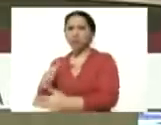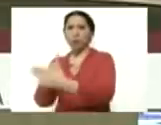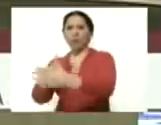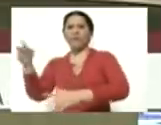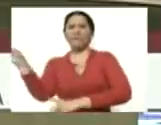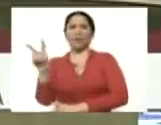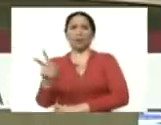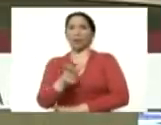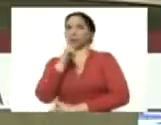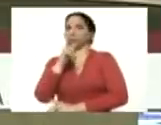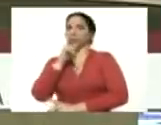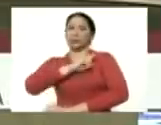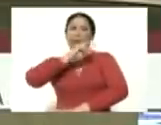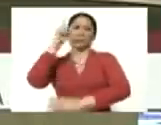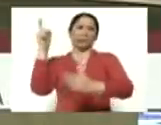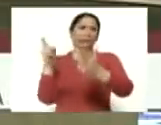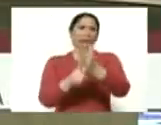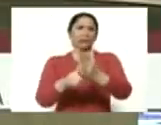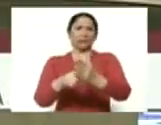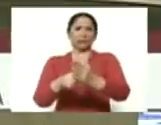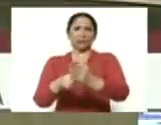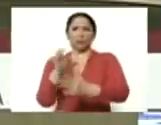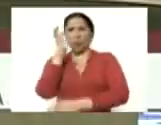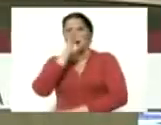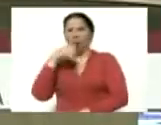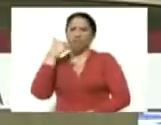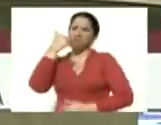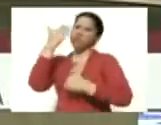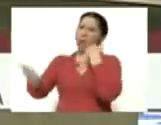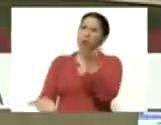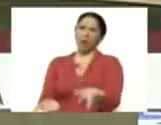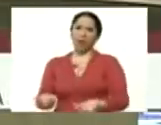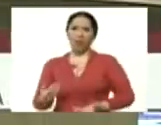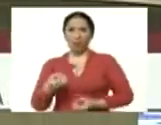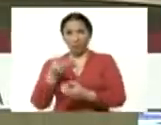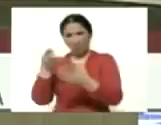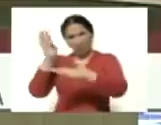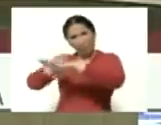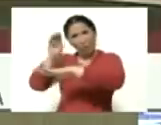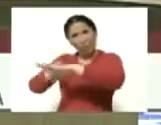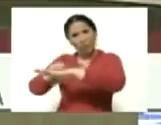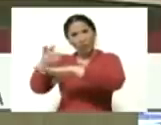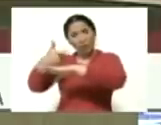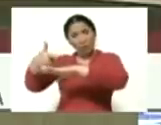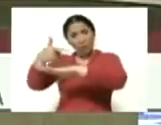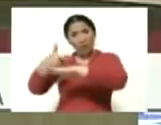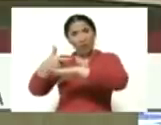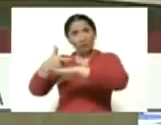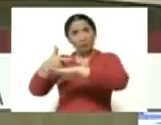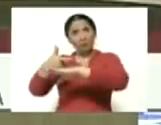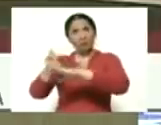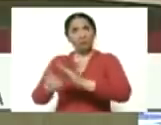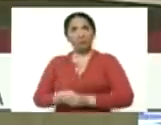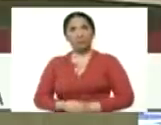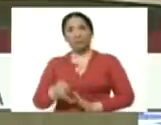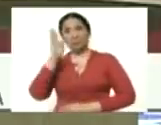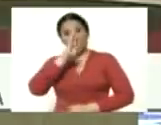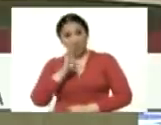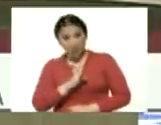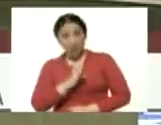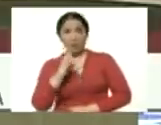son absolutamente asquerosas. Usted los convoca a esos gobiernos, a Brasil,